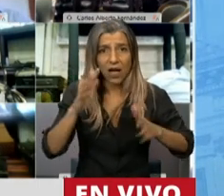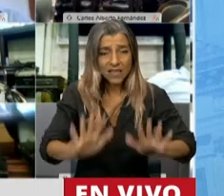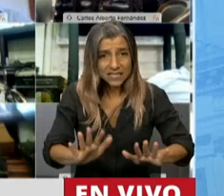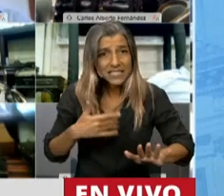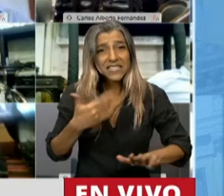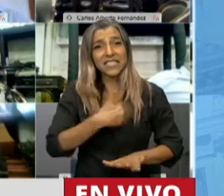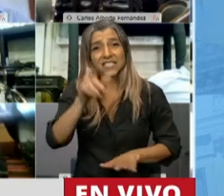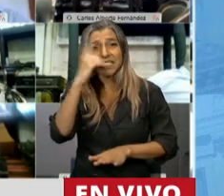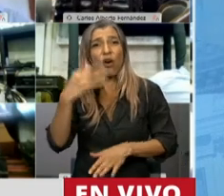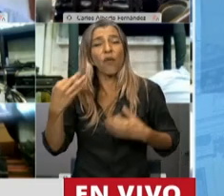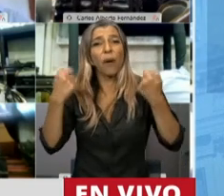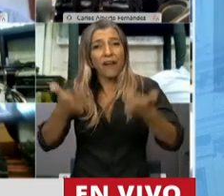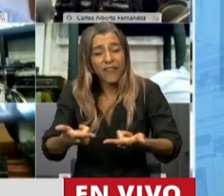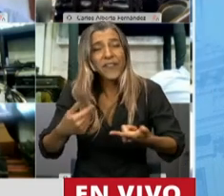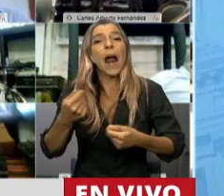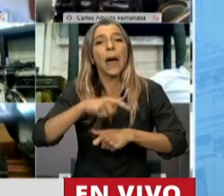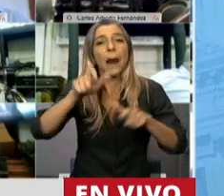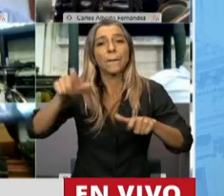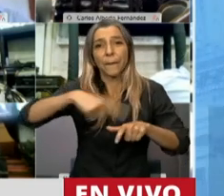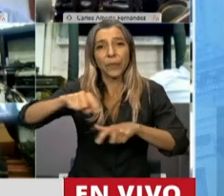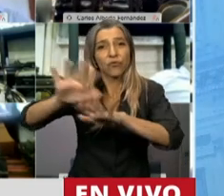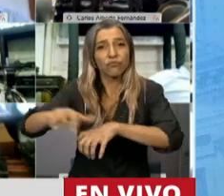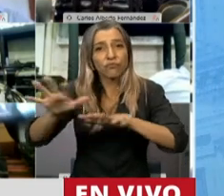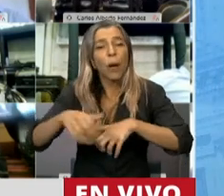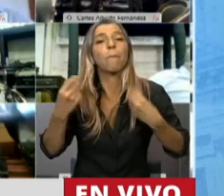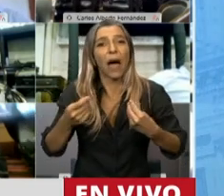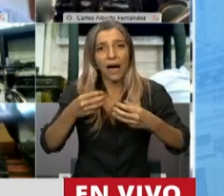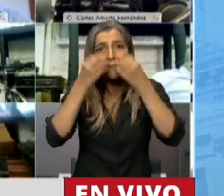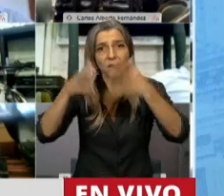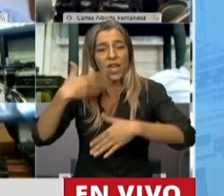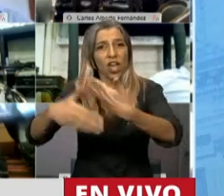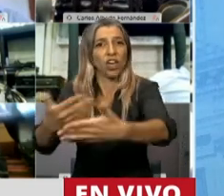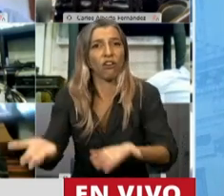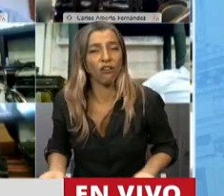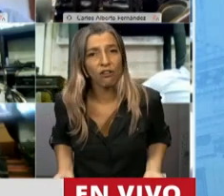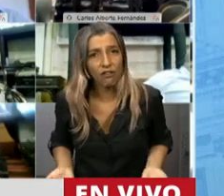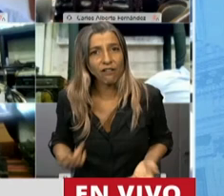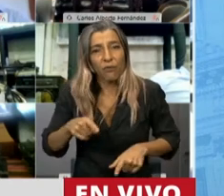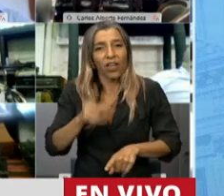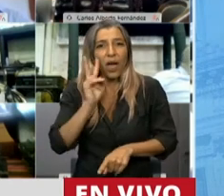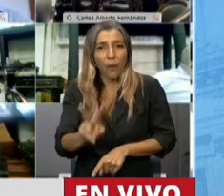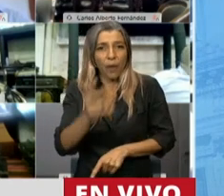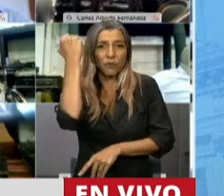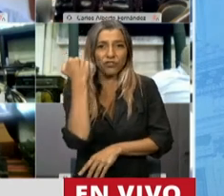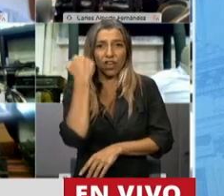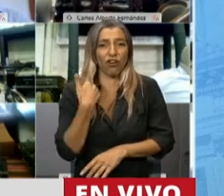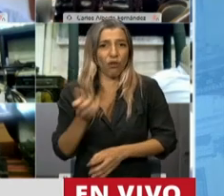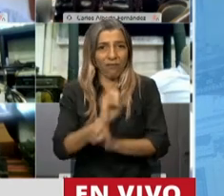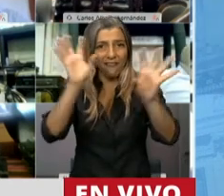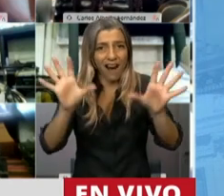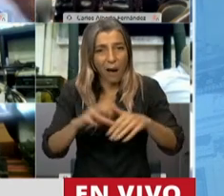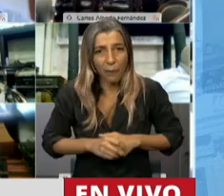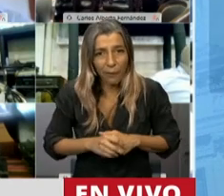salir de esta crisis, que es sanitaria, pero que ya sus efectos son económicos mucho más graves que